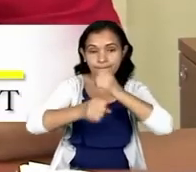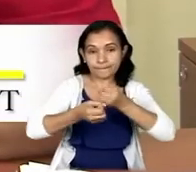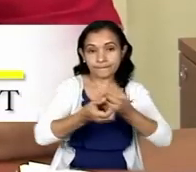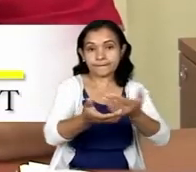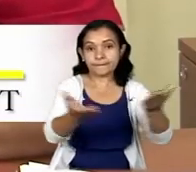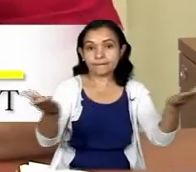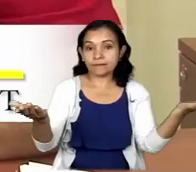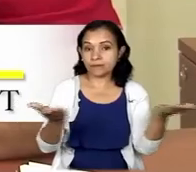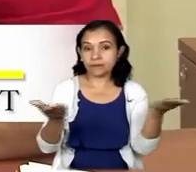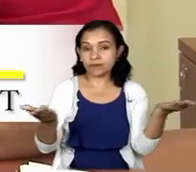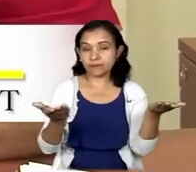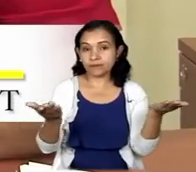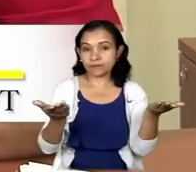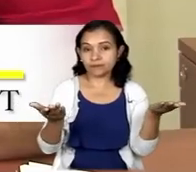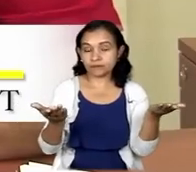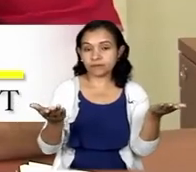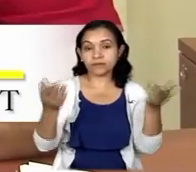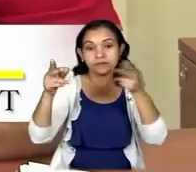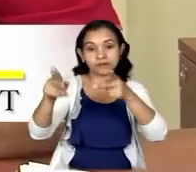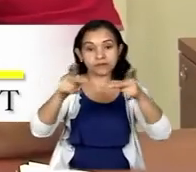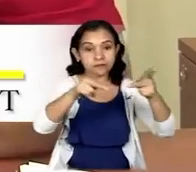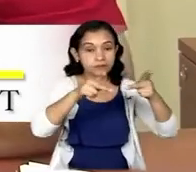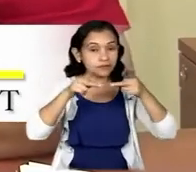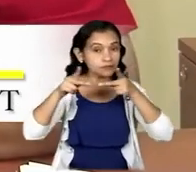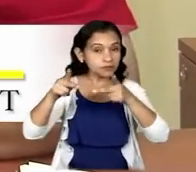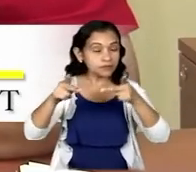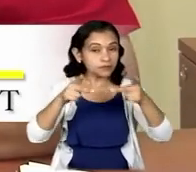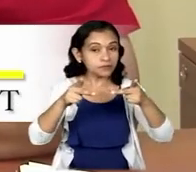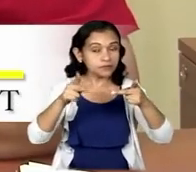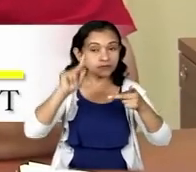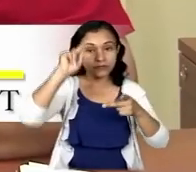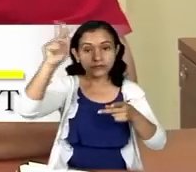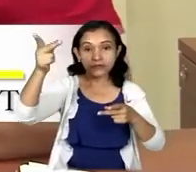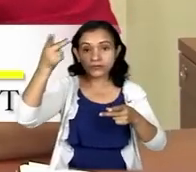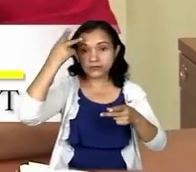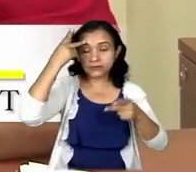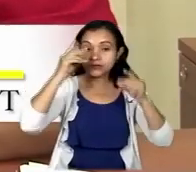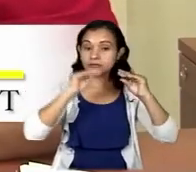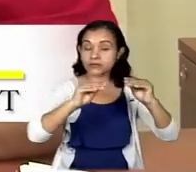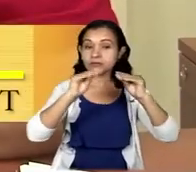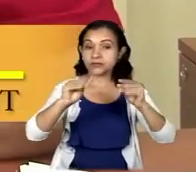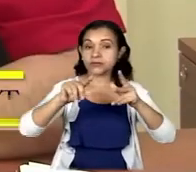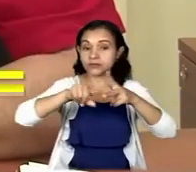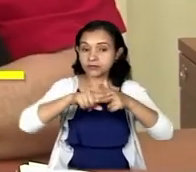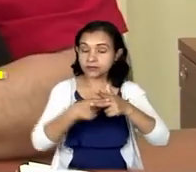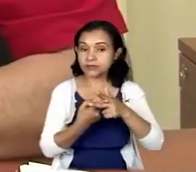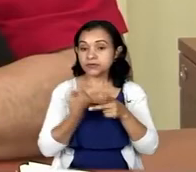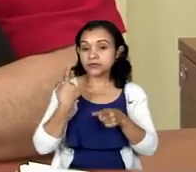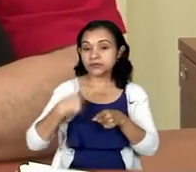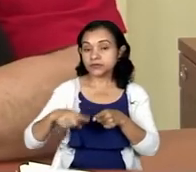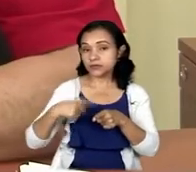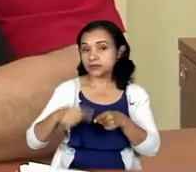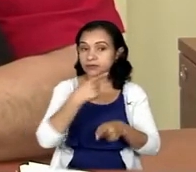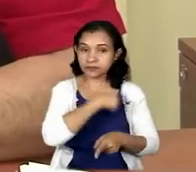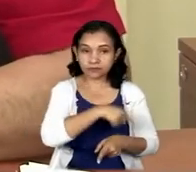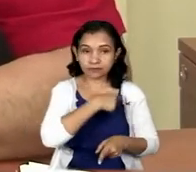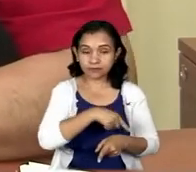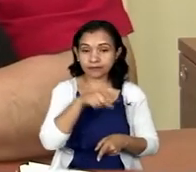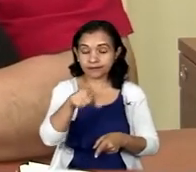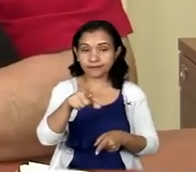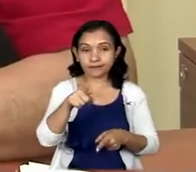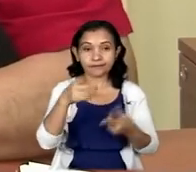adentro de gente que no está de acuerdo con la política educativa y que quieran comenzar a cobrar en las escuelas para crear ese